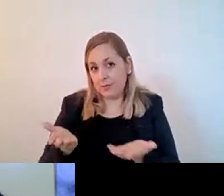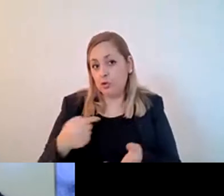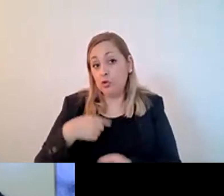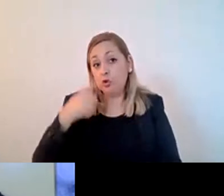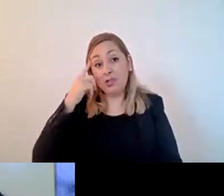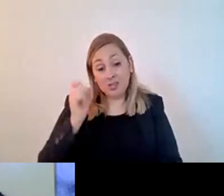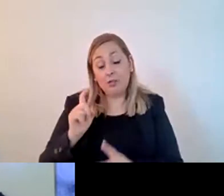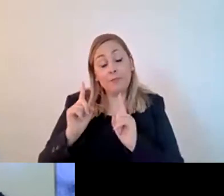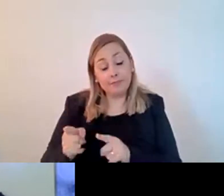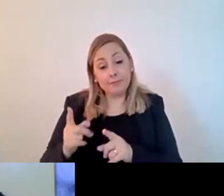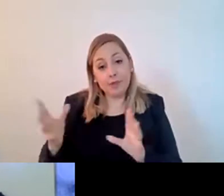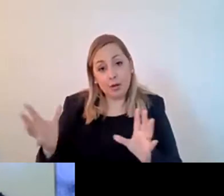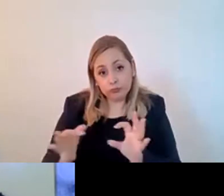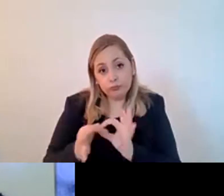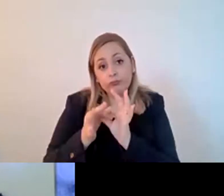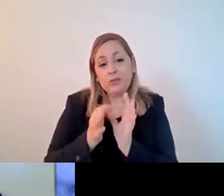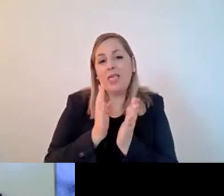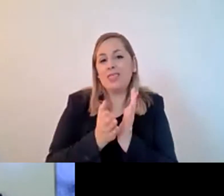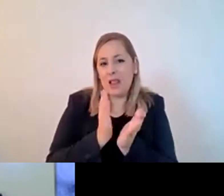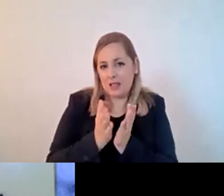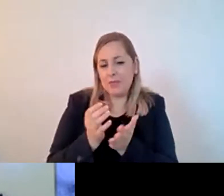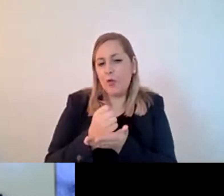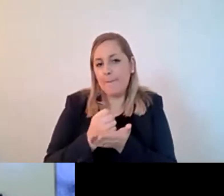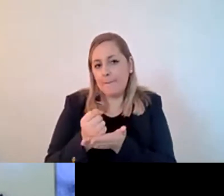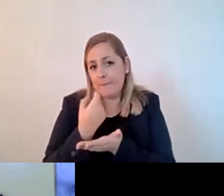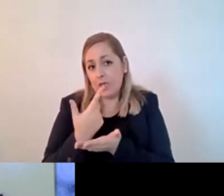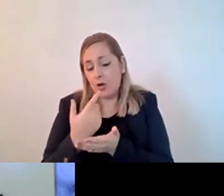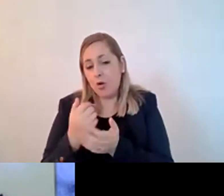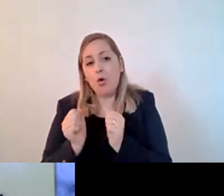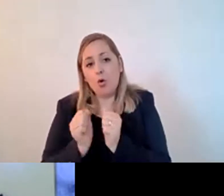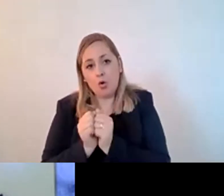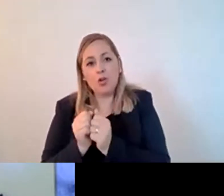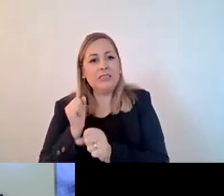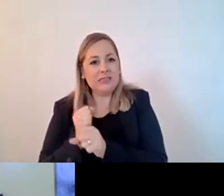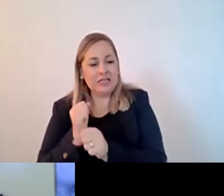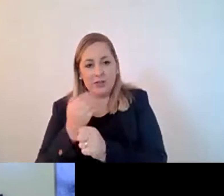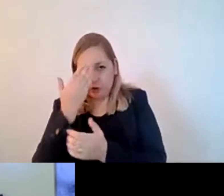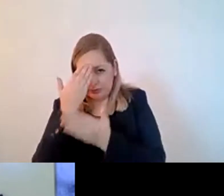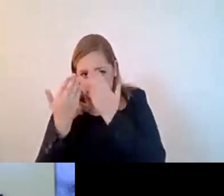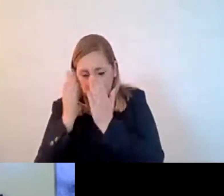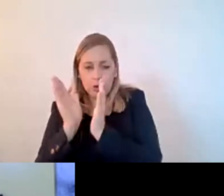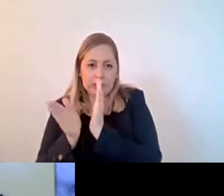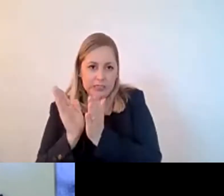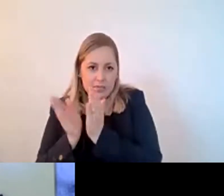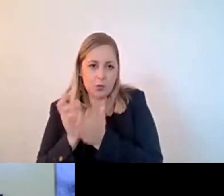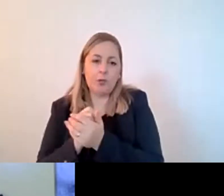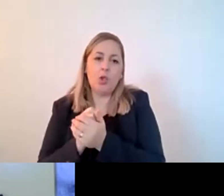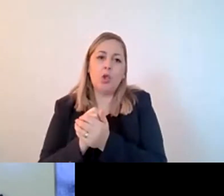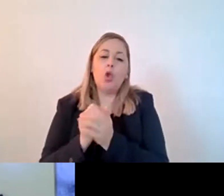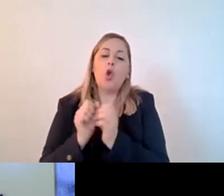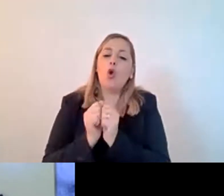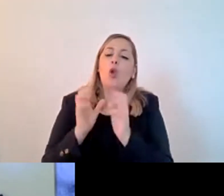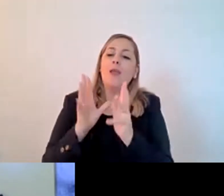que habría que combinar el tratamiento de medicamentos con trabajo psicoterapéutico, con la